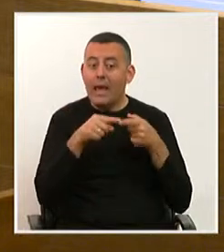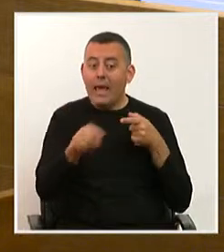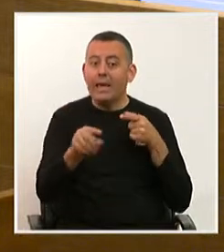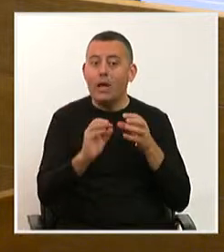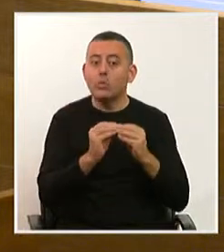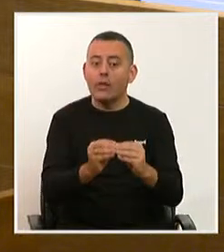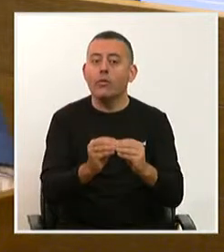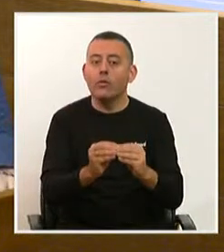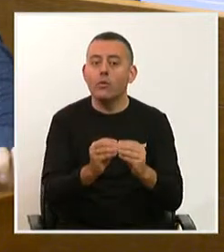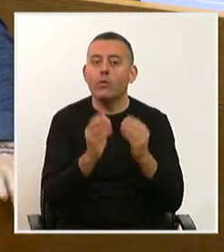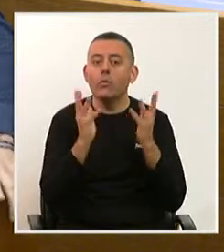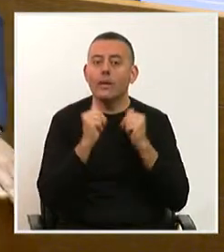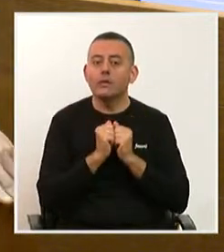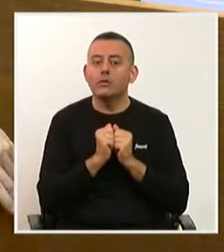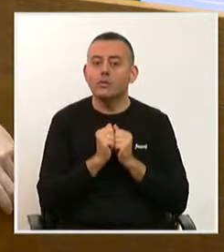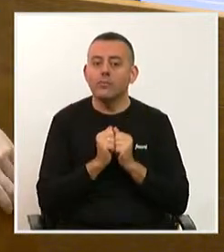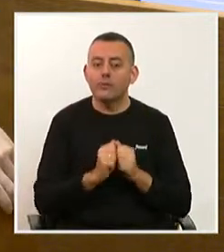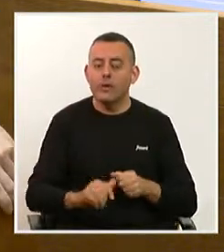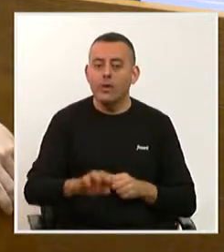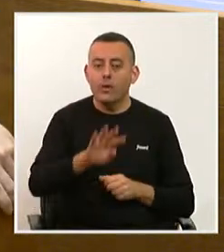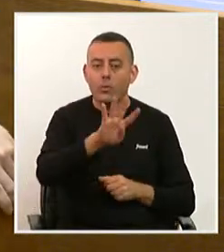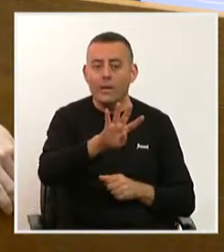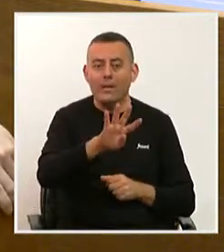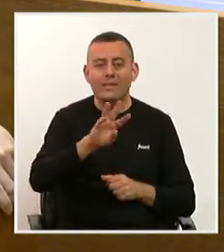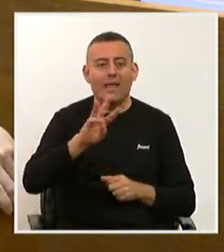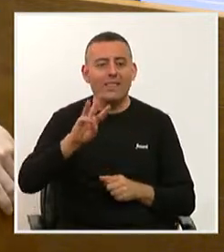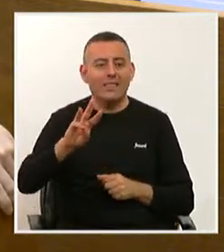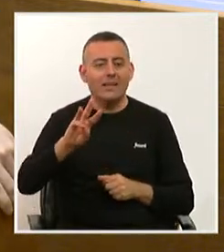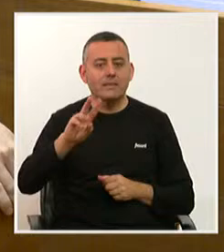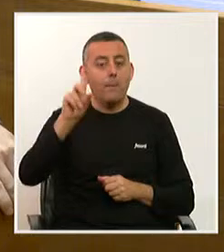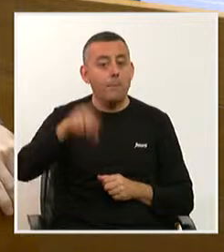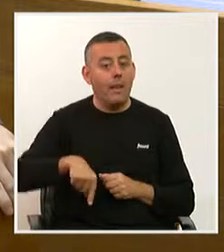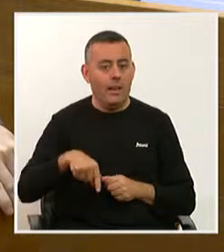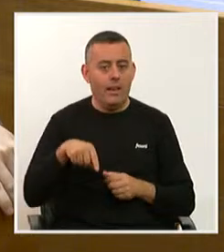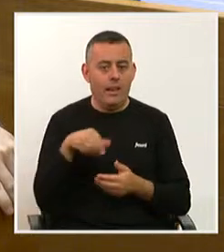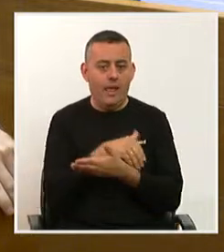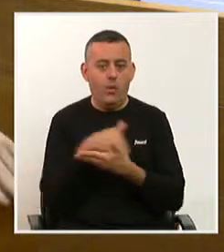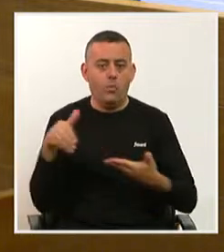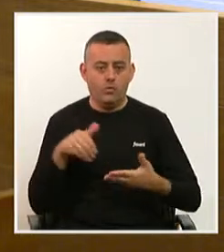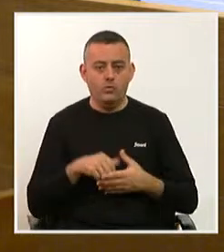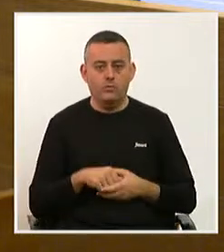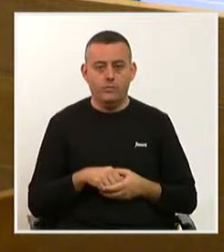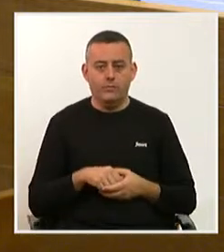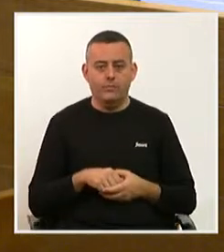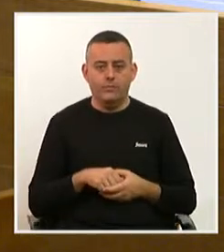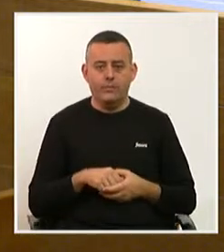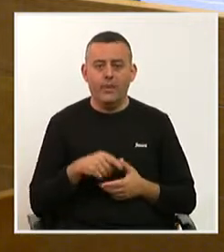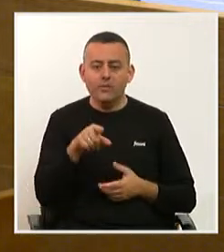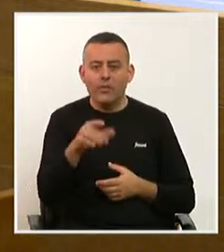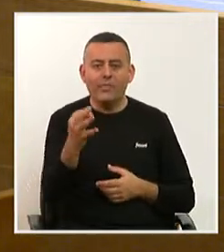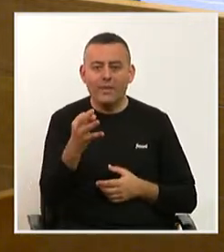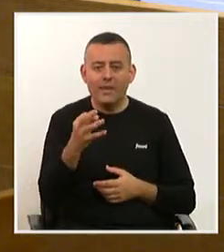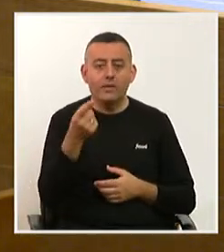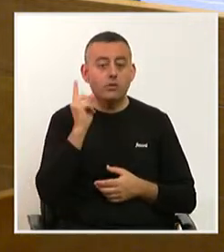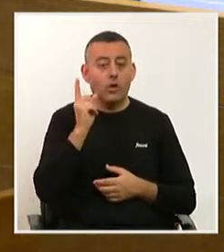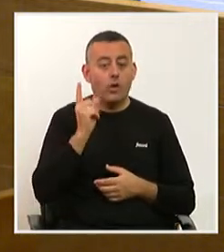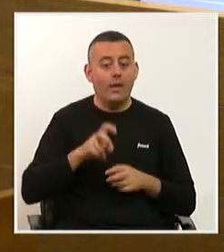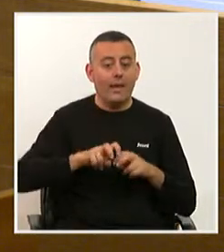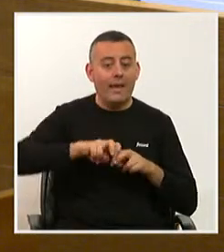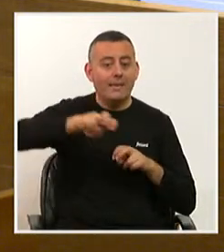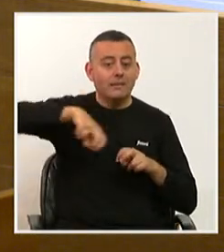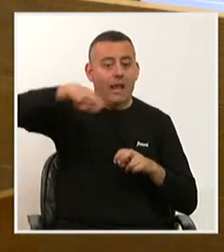increíble va executar 43000 sa que va a executar una escala